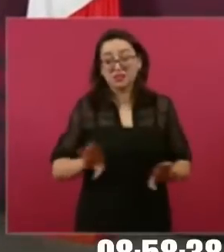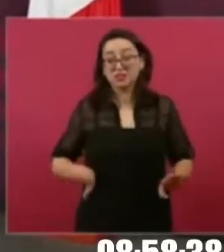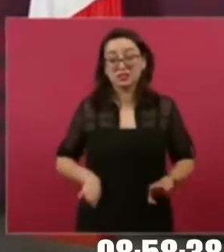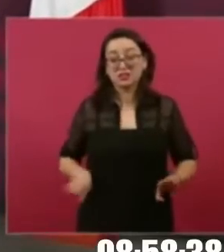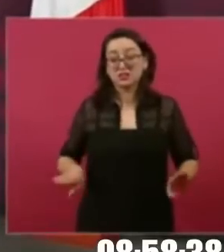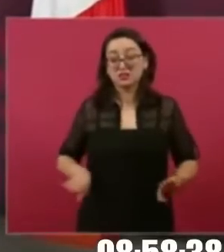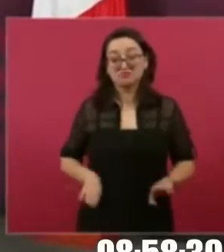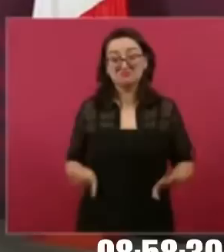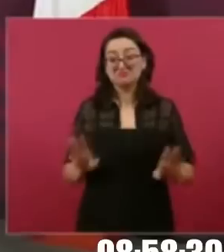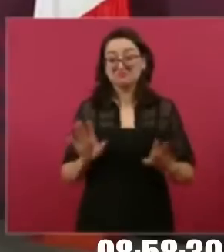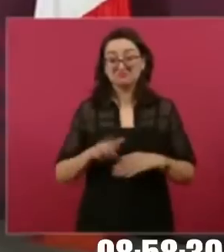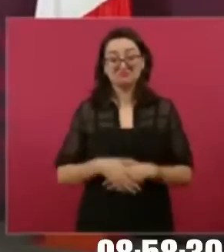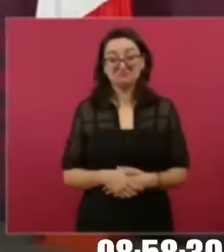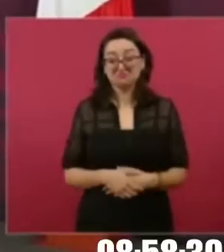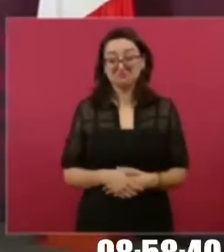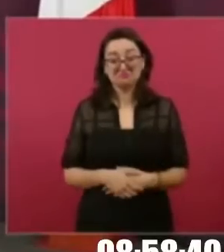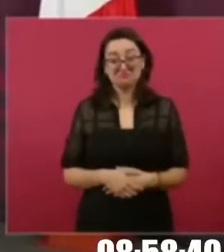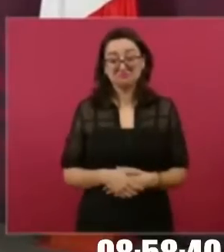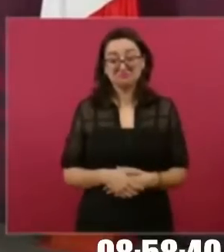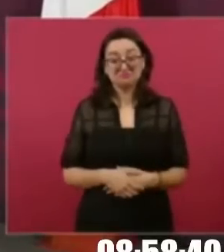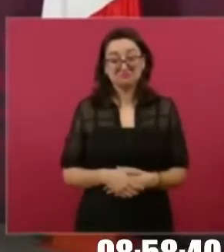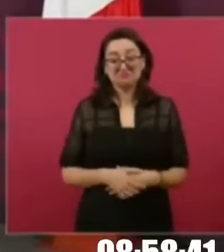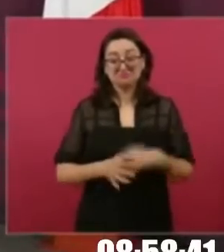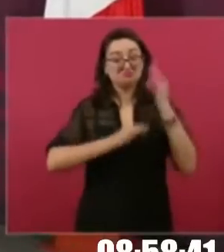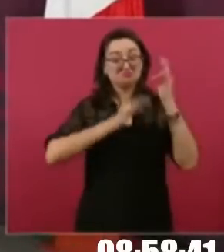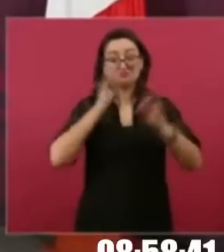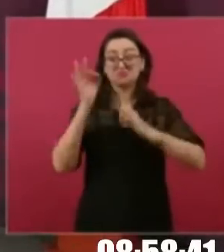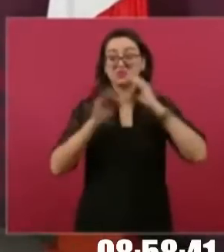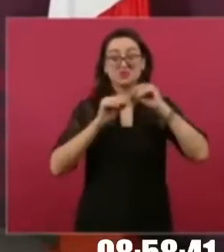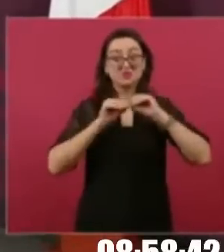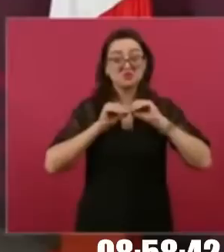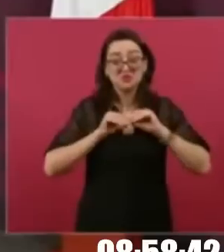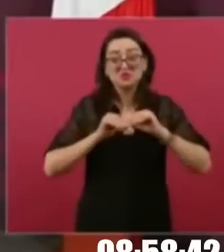no hay nada de